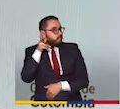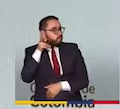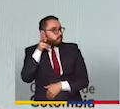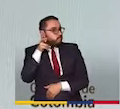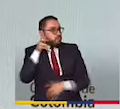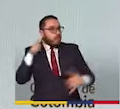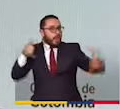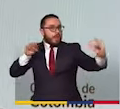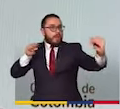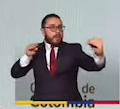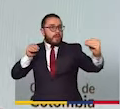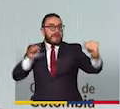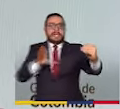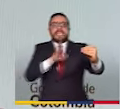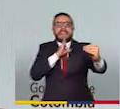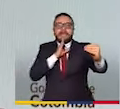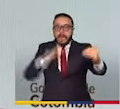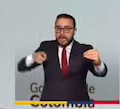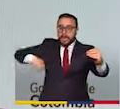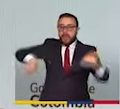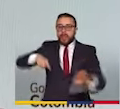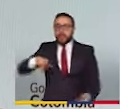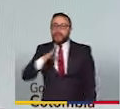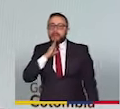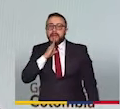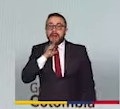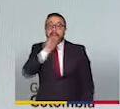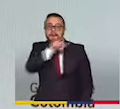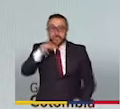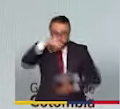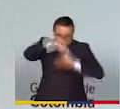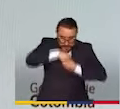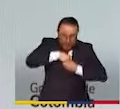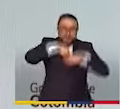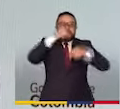por influjo de funcionarios que trabajaban aquí.